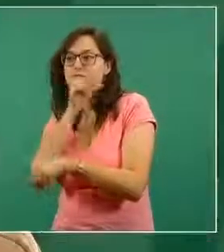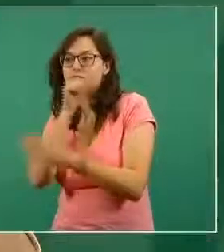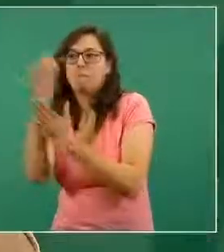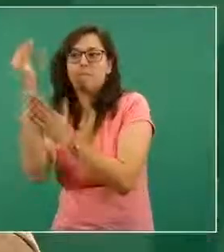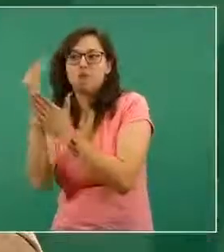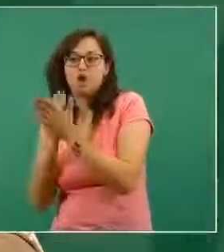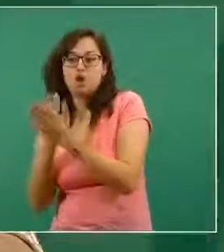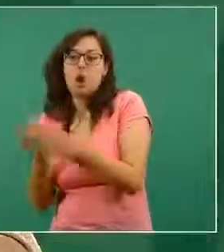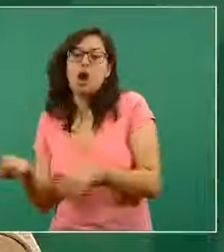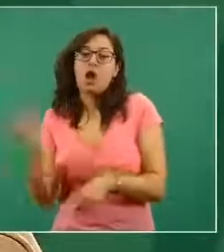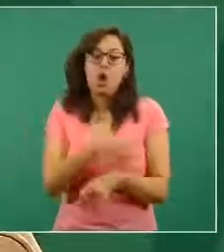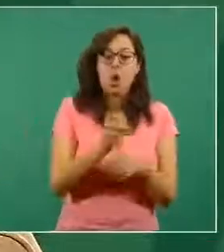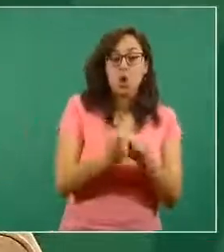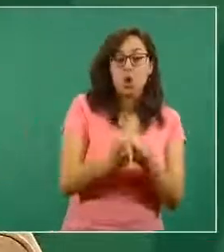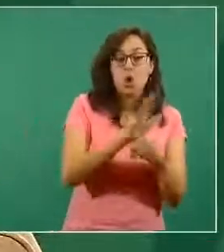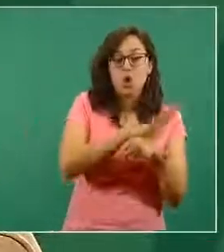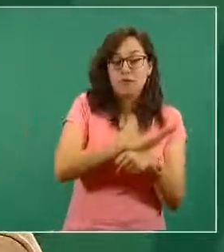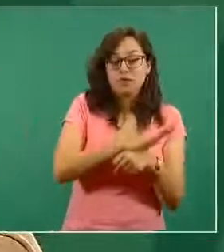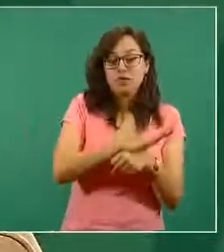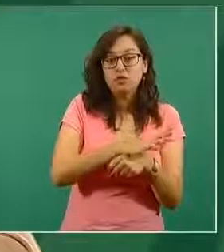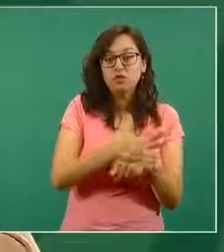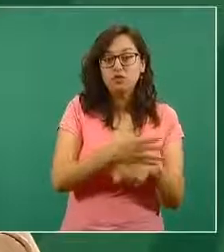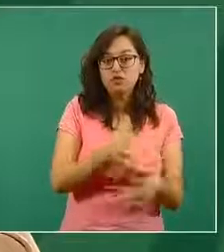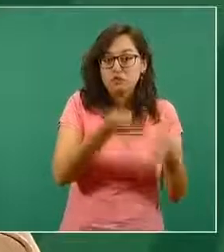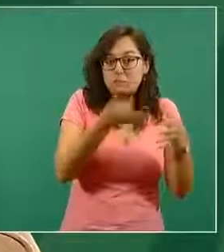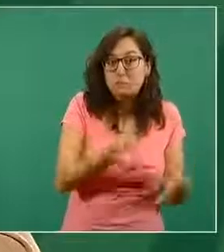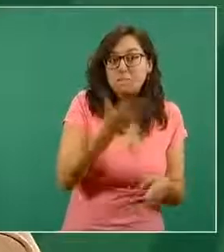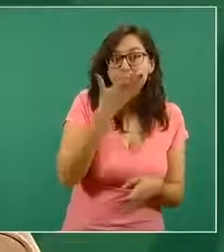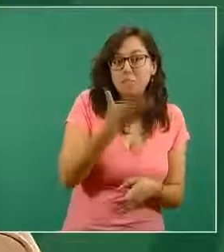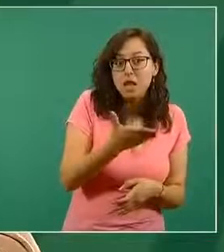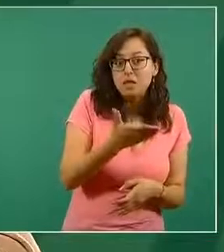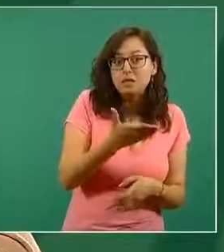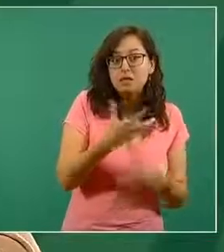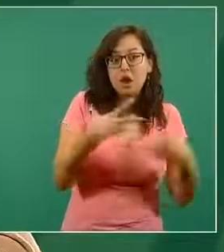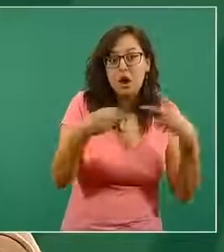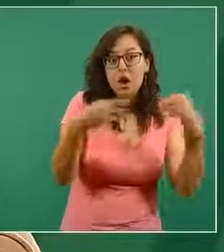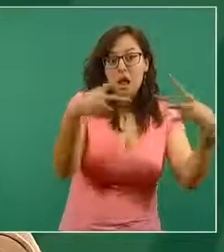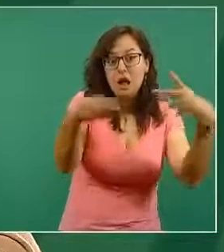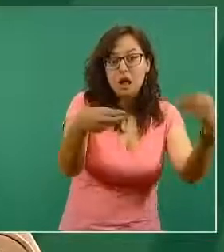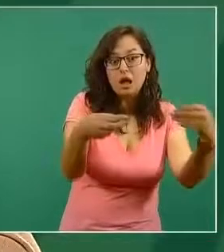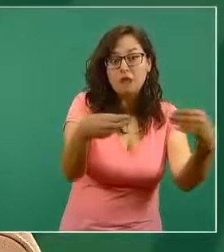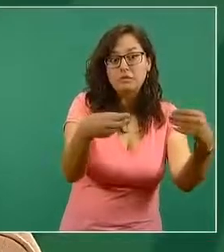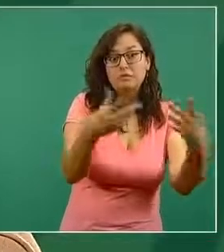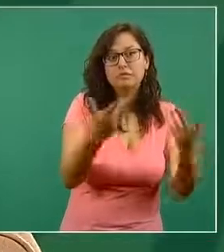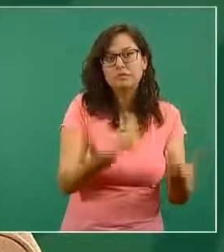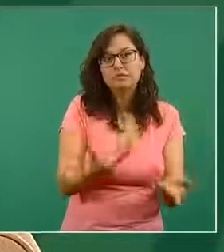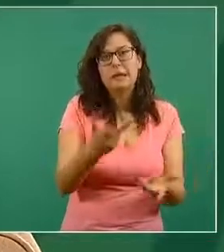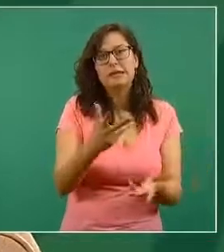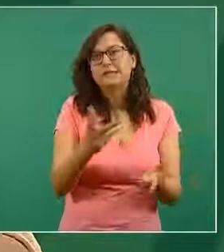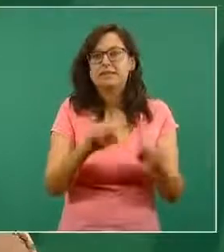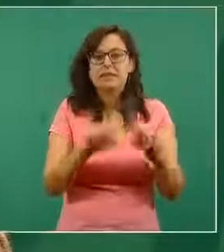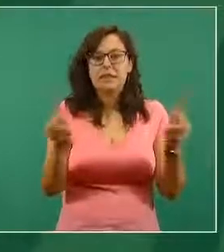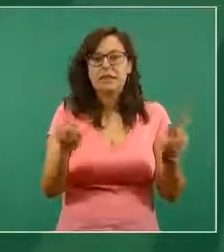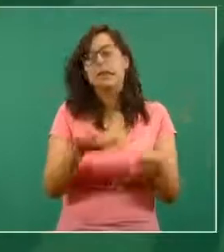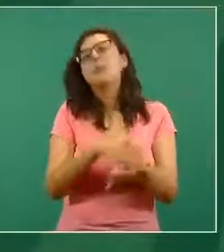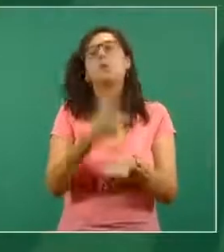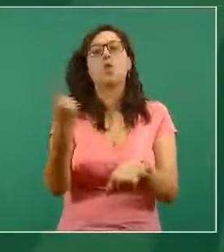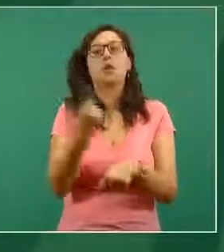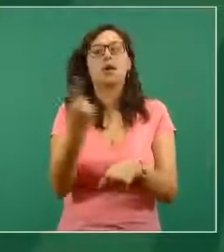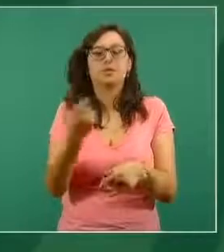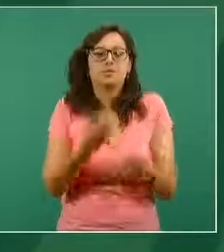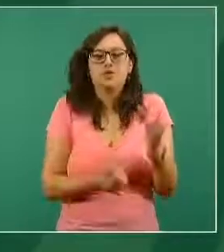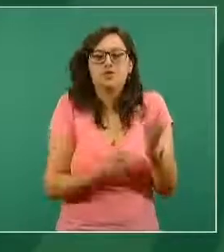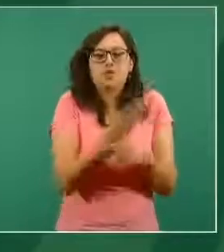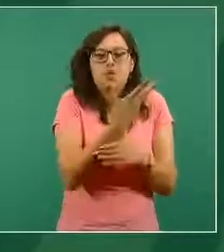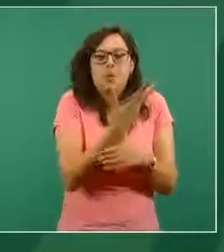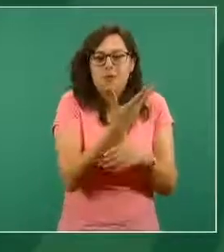estacional, justo porque, como ustedes recordarán, cuando tuvimos la epidemia de influenza H1N1 en el 2009, también tuvimos